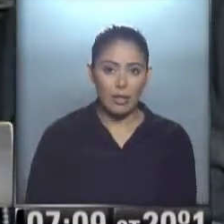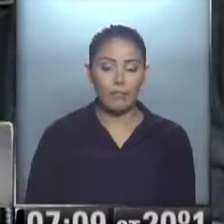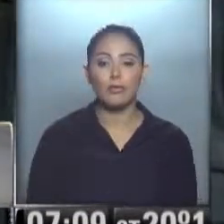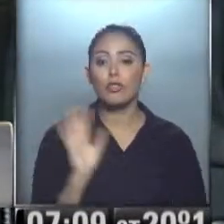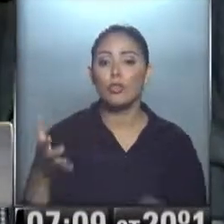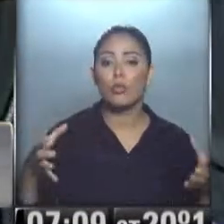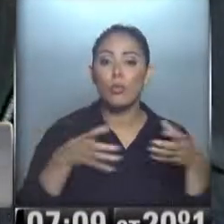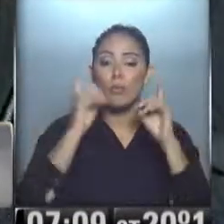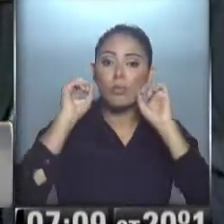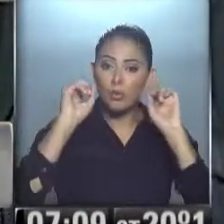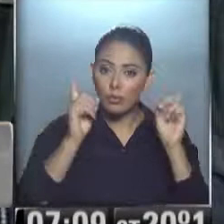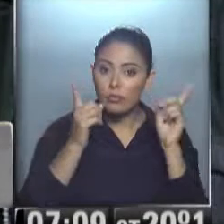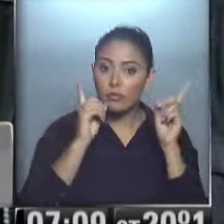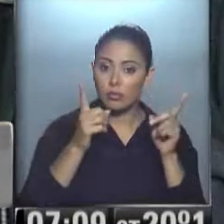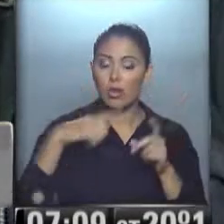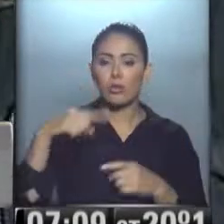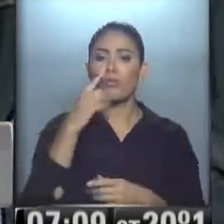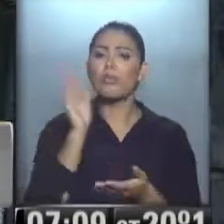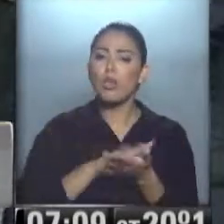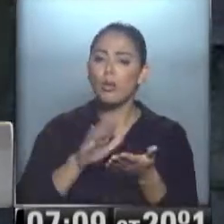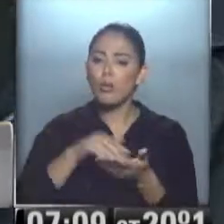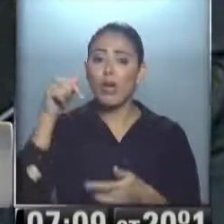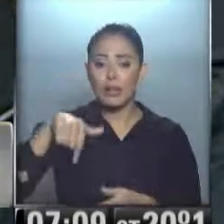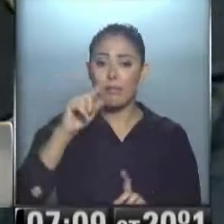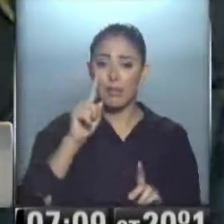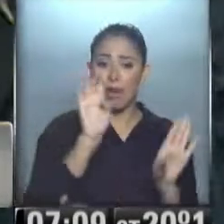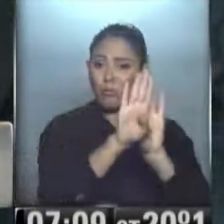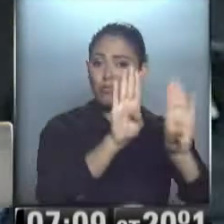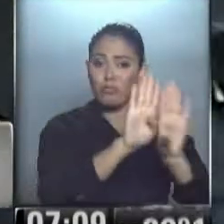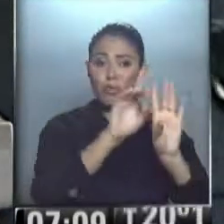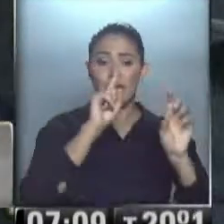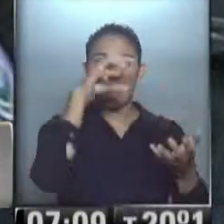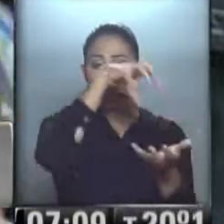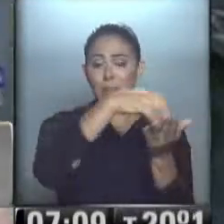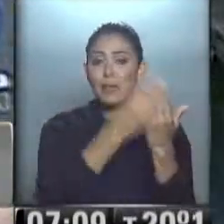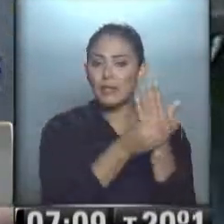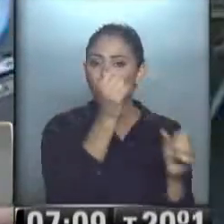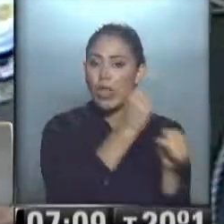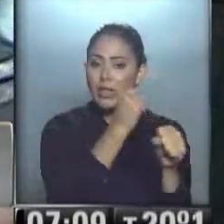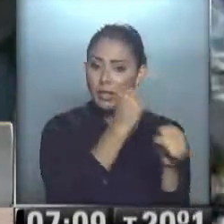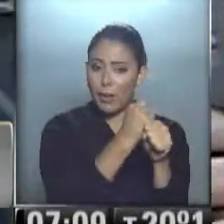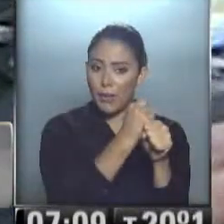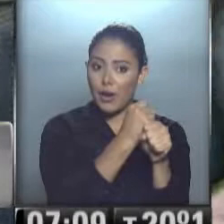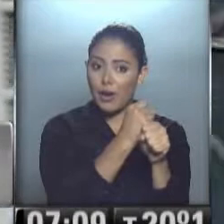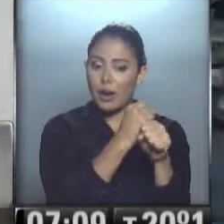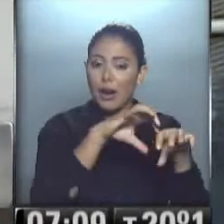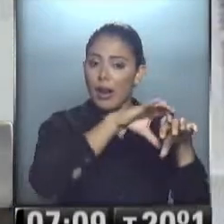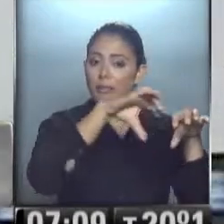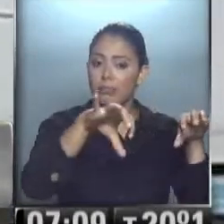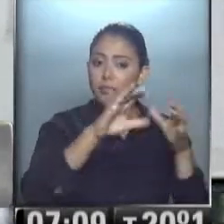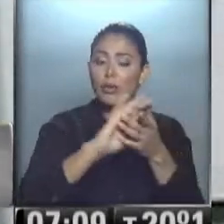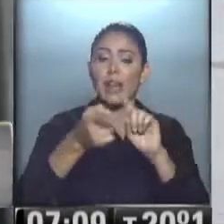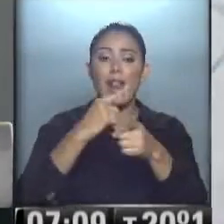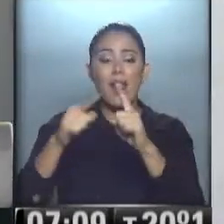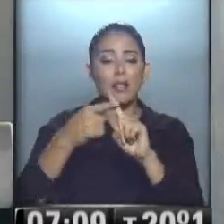comunidad educativa en pleno se va a manifestar nuevamente aquí en las puertas por supuesto de este ministerio de trabajo de esta delegación de relaciones